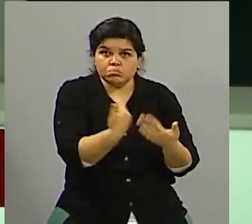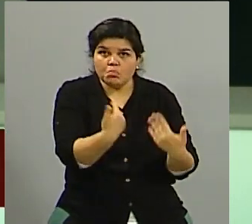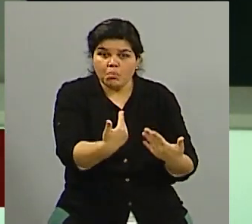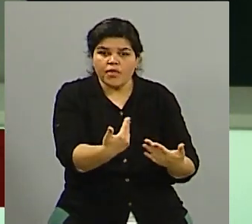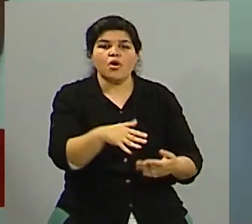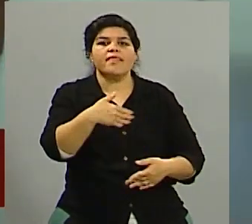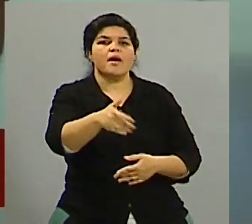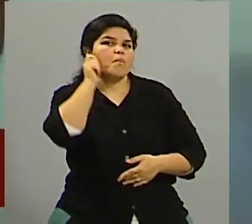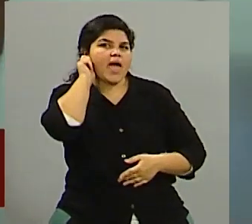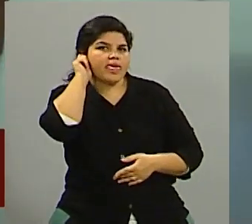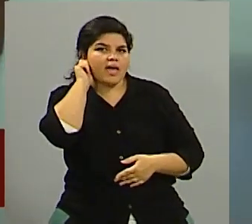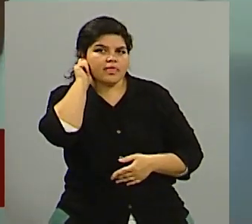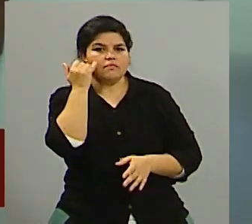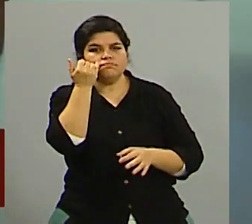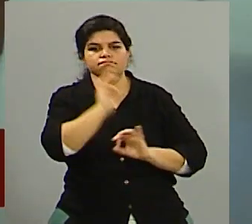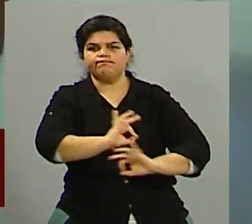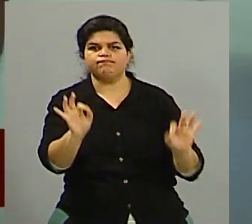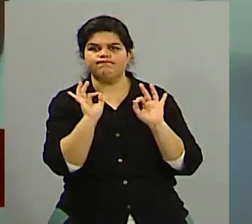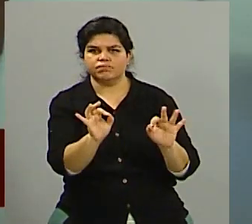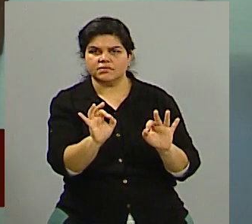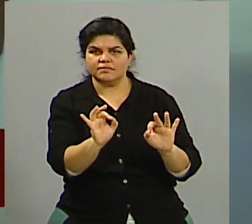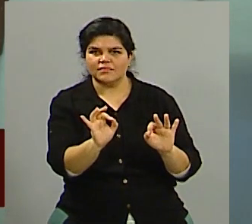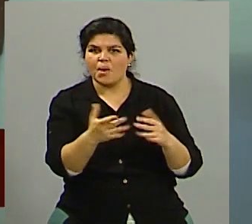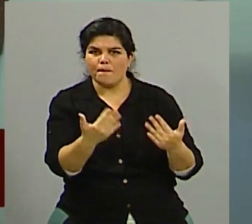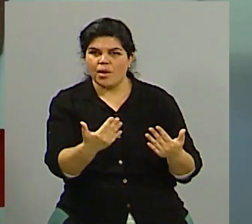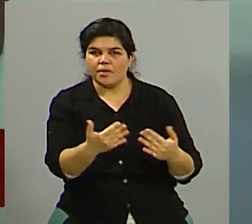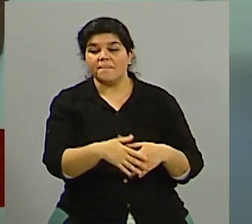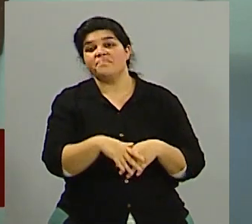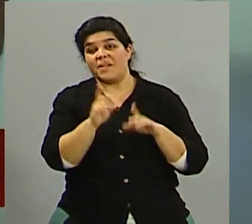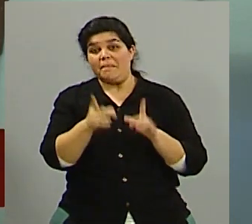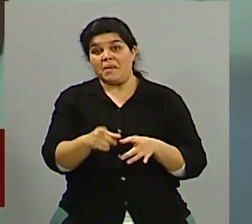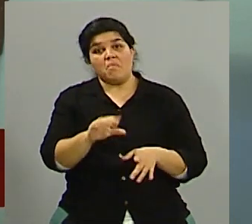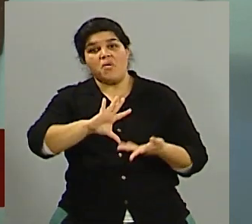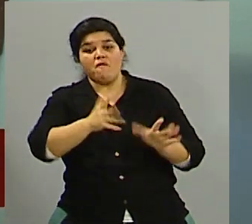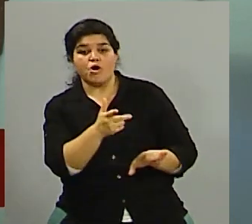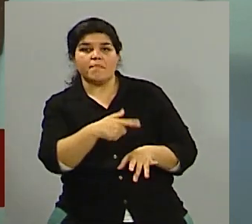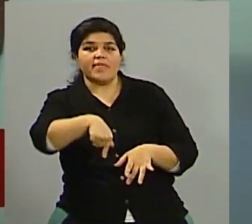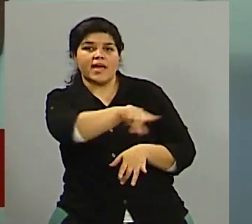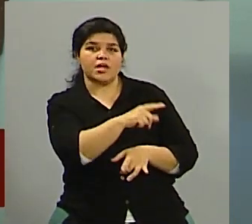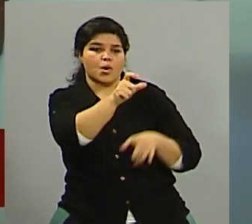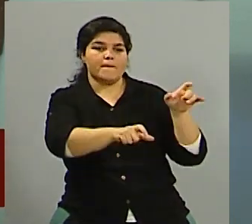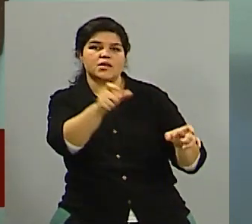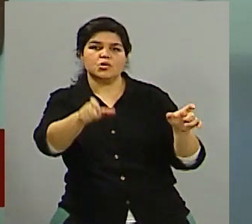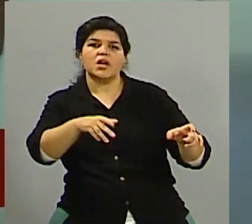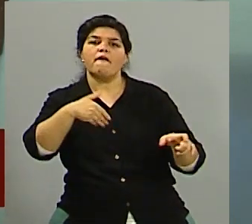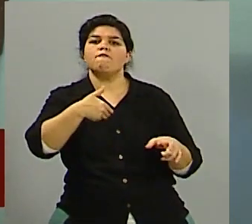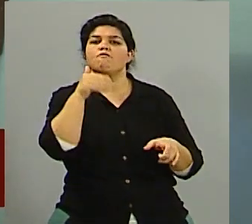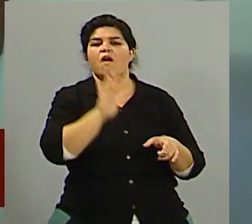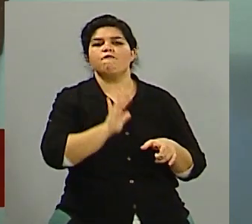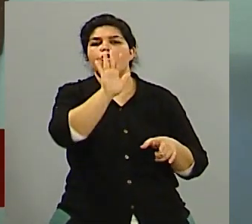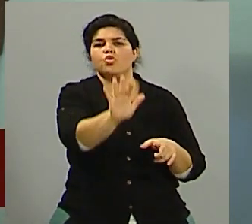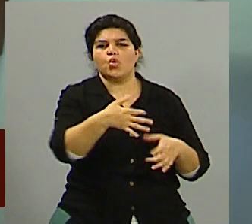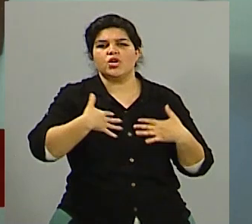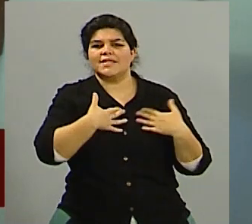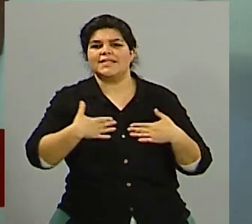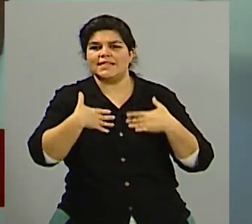voy a poder jubilarme. Lo principal es que le da previsibilidad a esos argentinos y argentinas y por otro lado le da ingresos al sistema